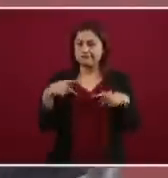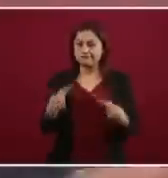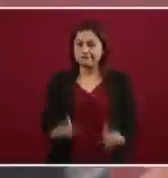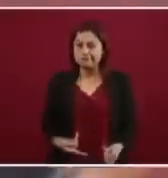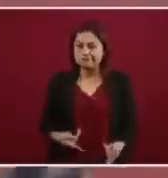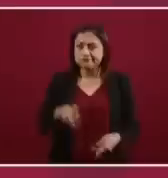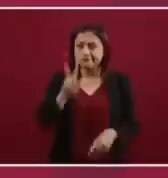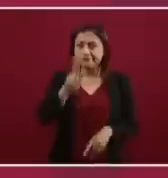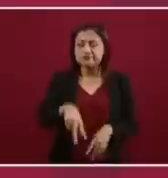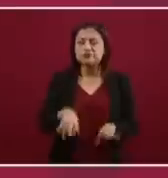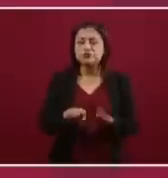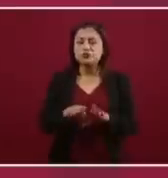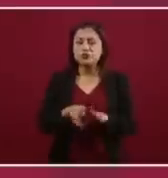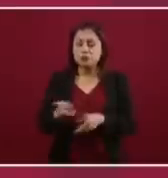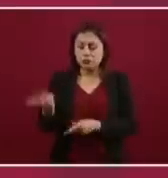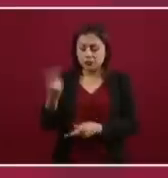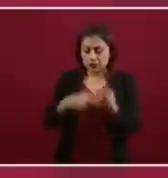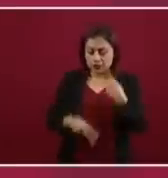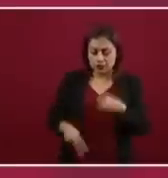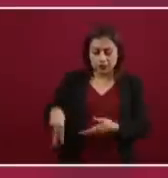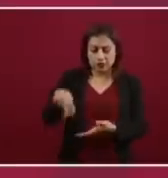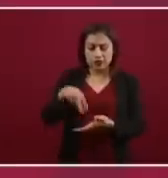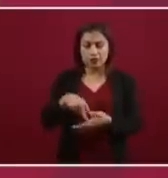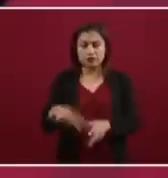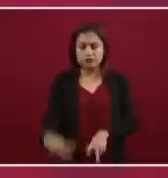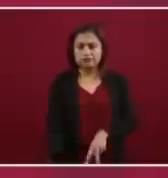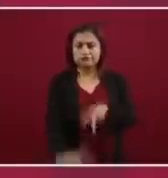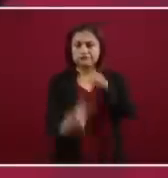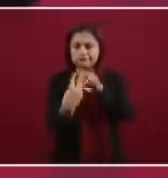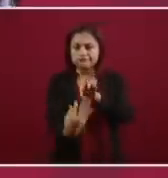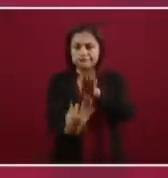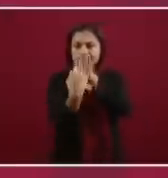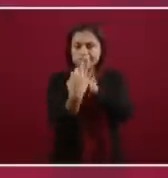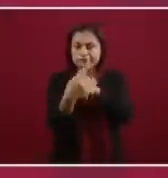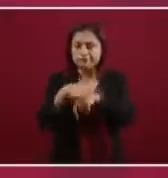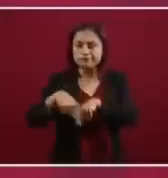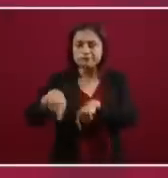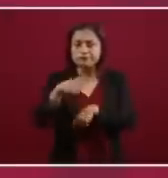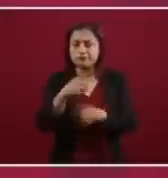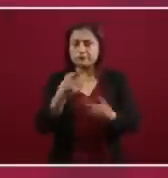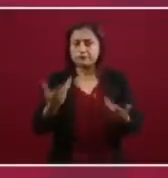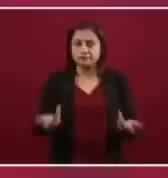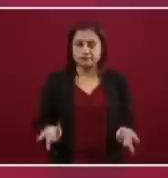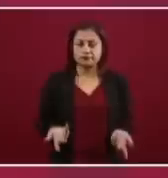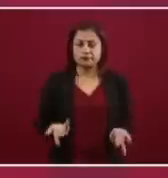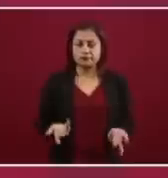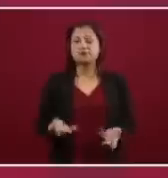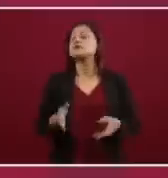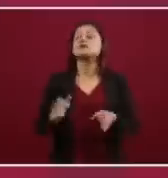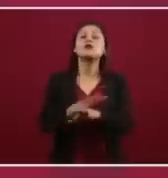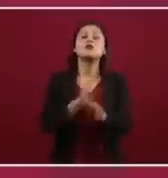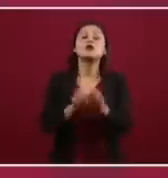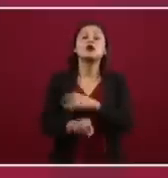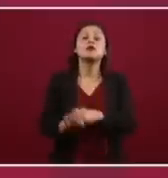¿Cómo voy a dar aquí la cara? Al día siguiente, el viernes, en Oaxaca,